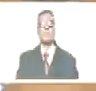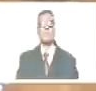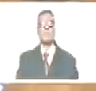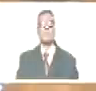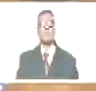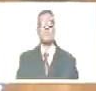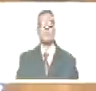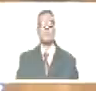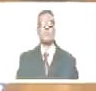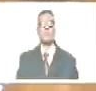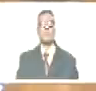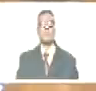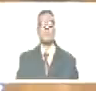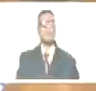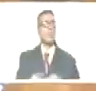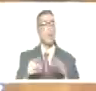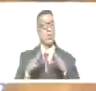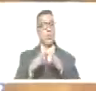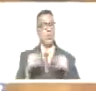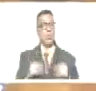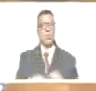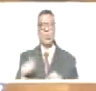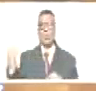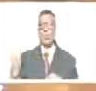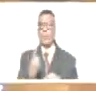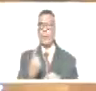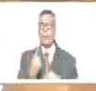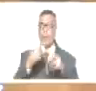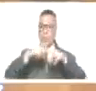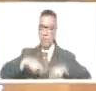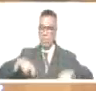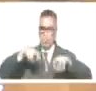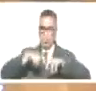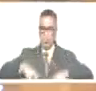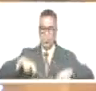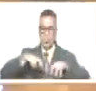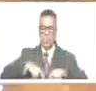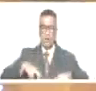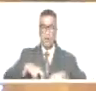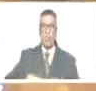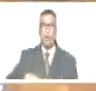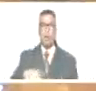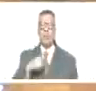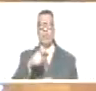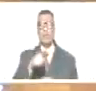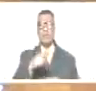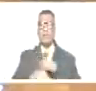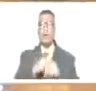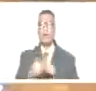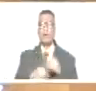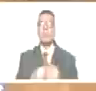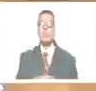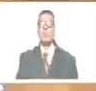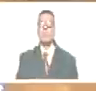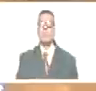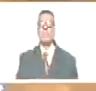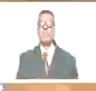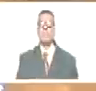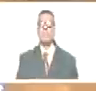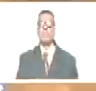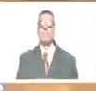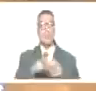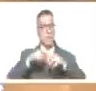Y todo esto venía pues por investigaciones que se estaban realizando, investigaciones